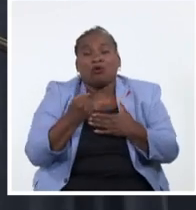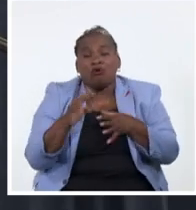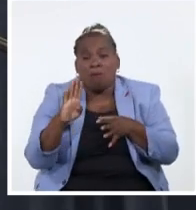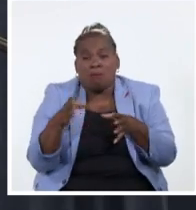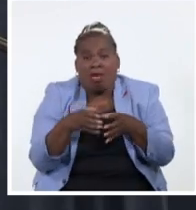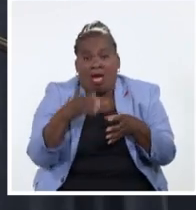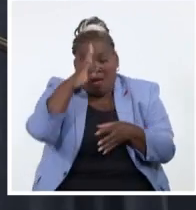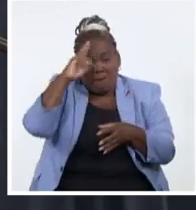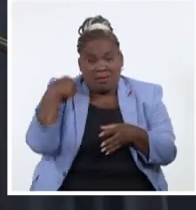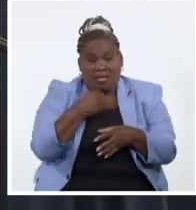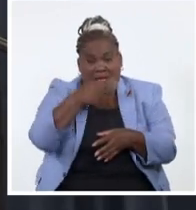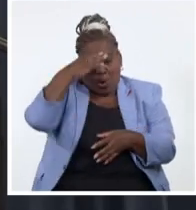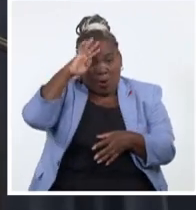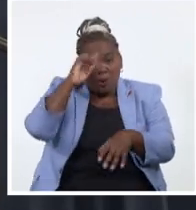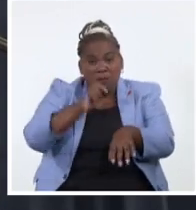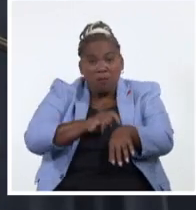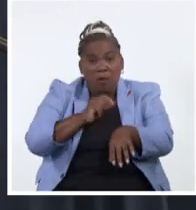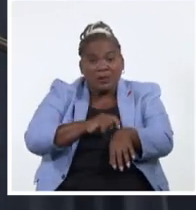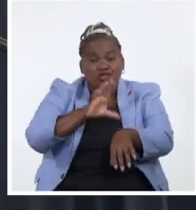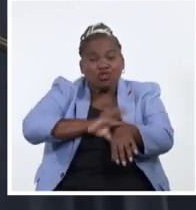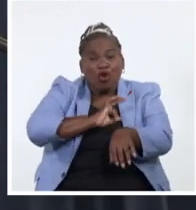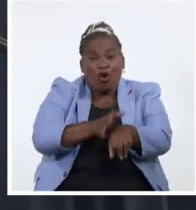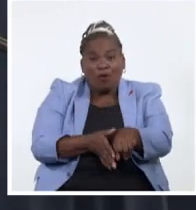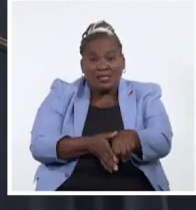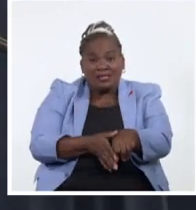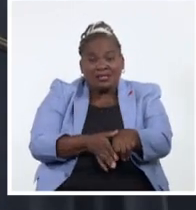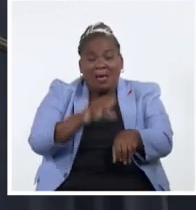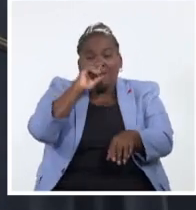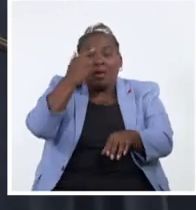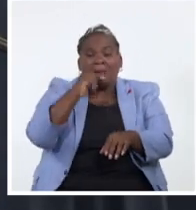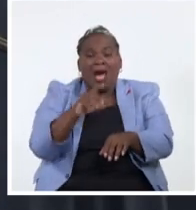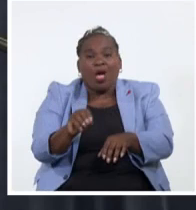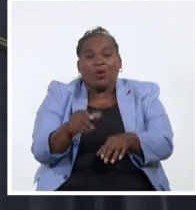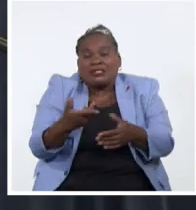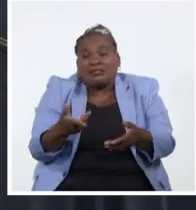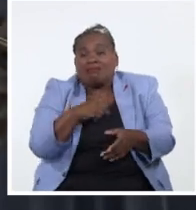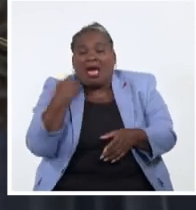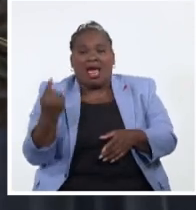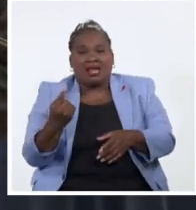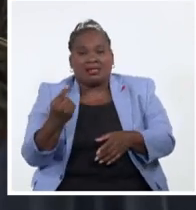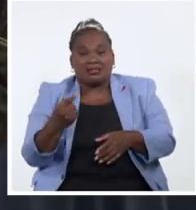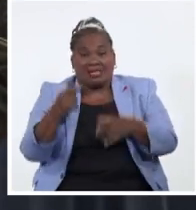en los momentos de la y la entrega con que las enfermeras nuestras